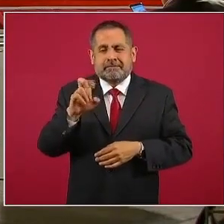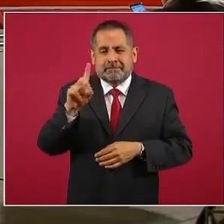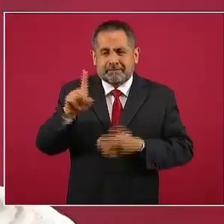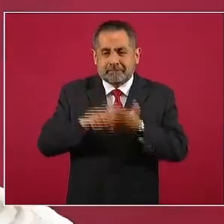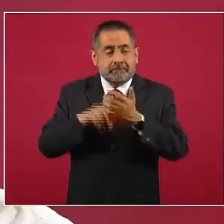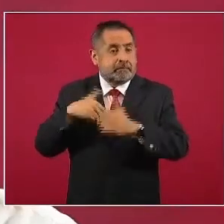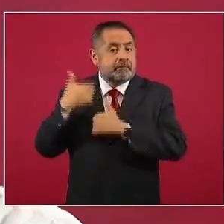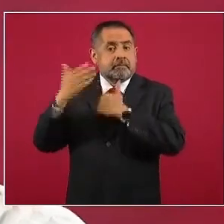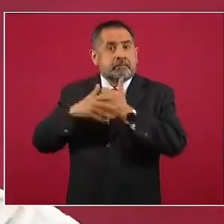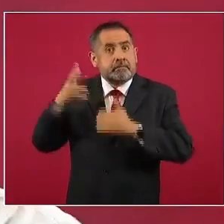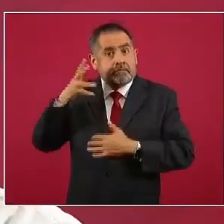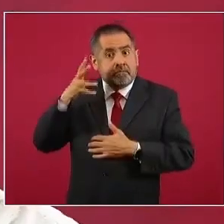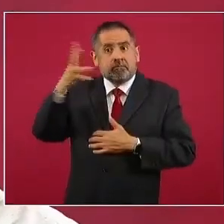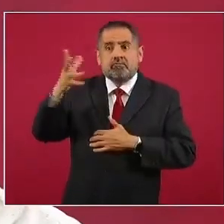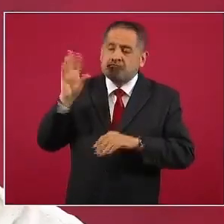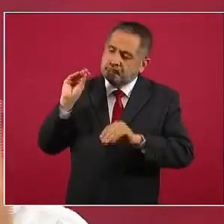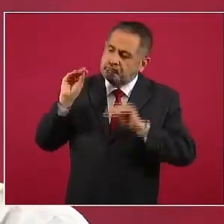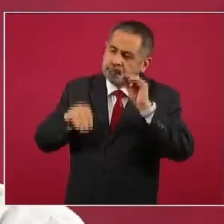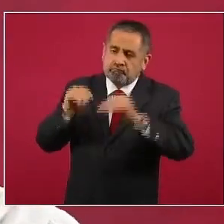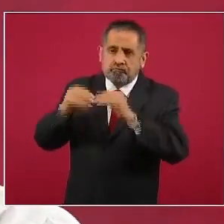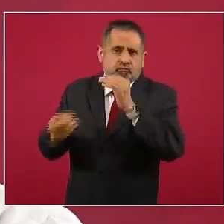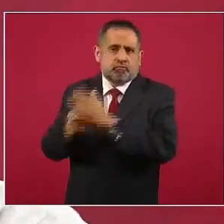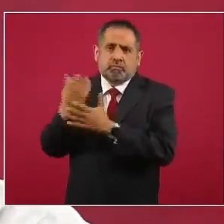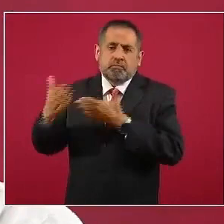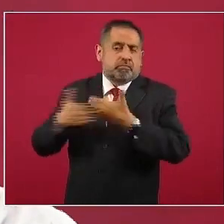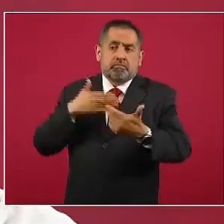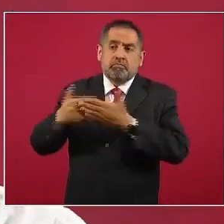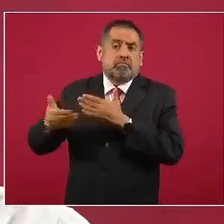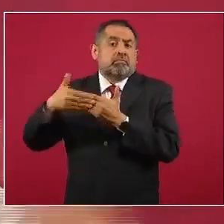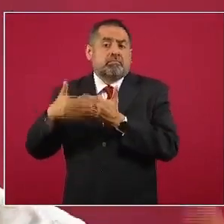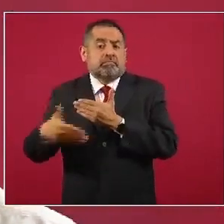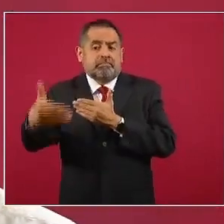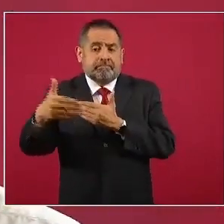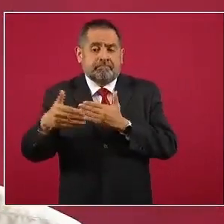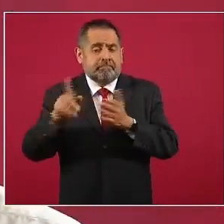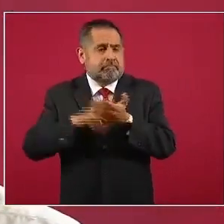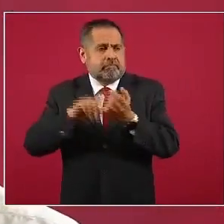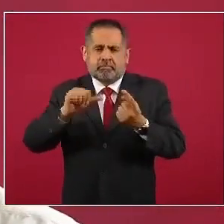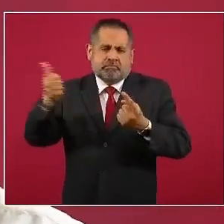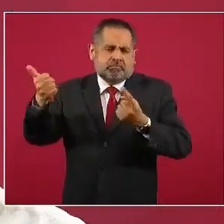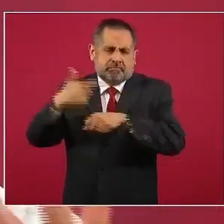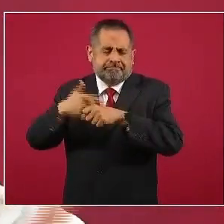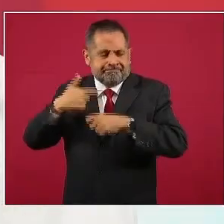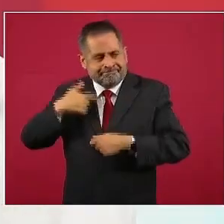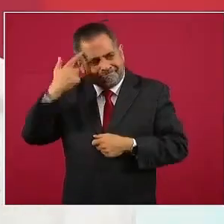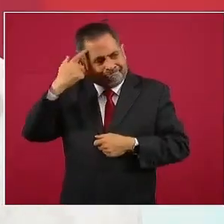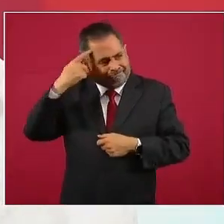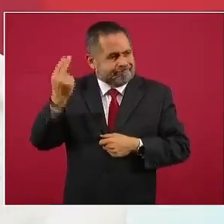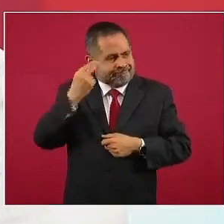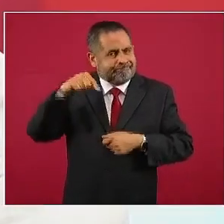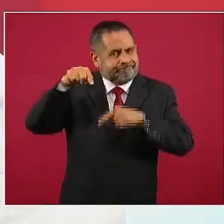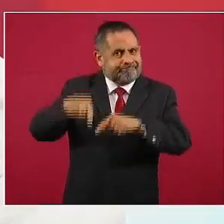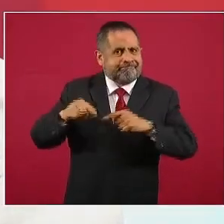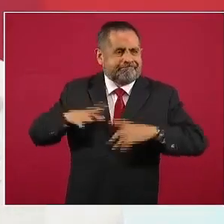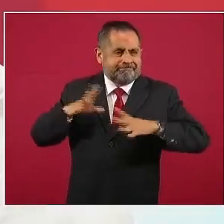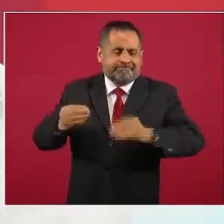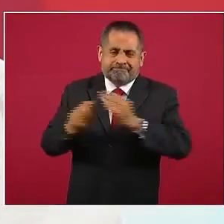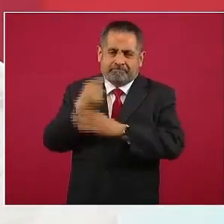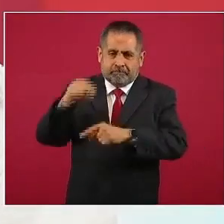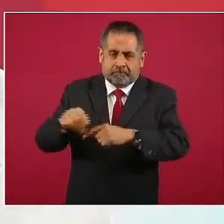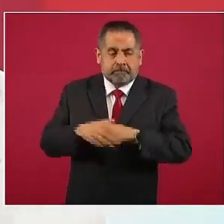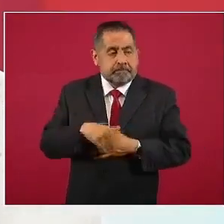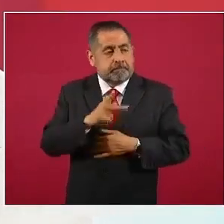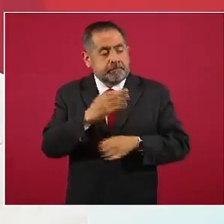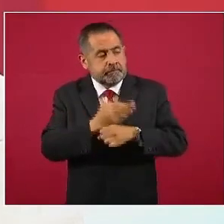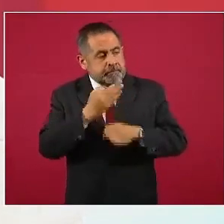la vacunología podría incluir este tipo de vacunas también para otras enfermedades. Pero en el corto plazo lo